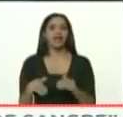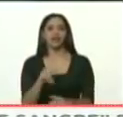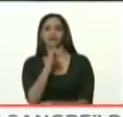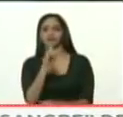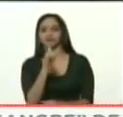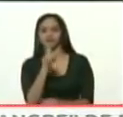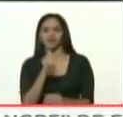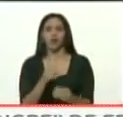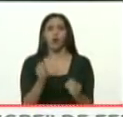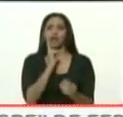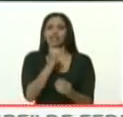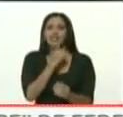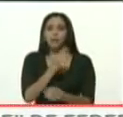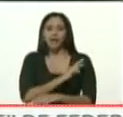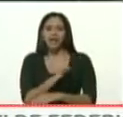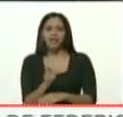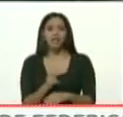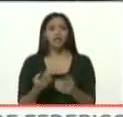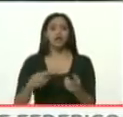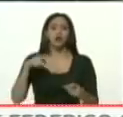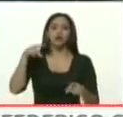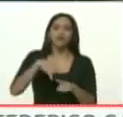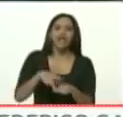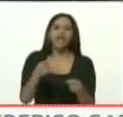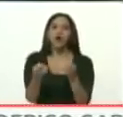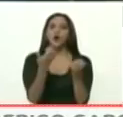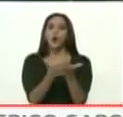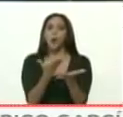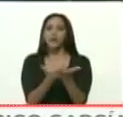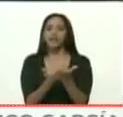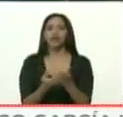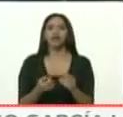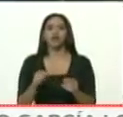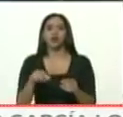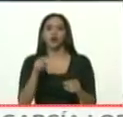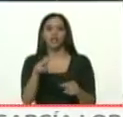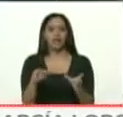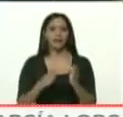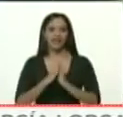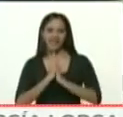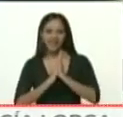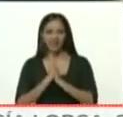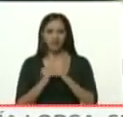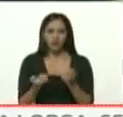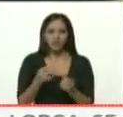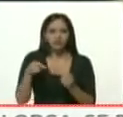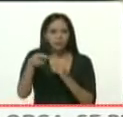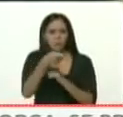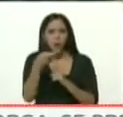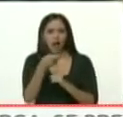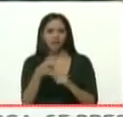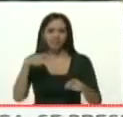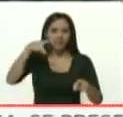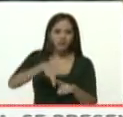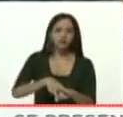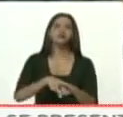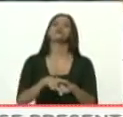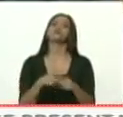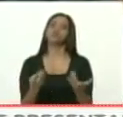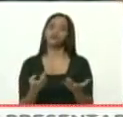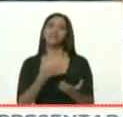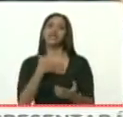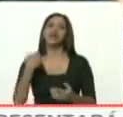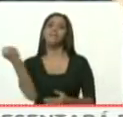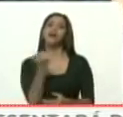lo que llaman los sicarios económicos, lo que llaman los chacales que van a cometer